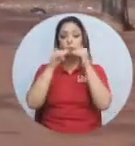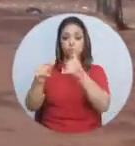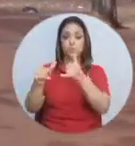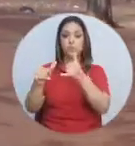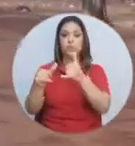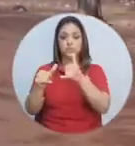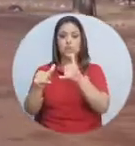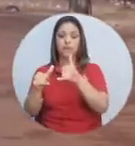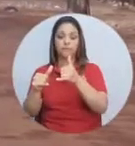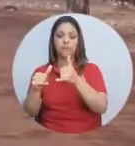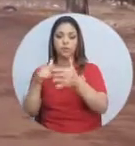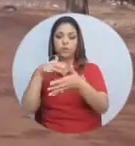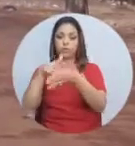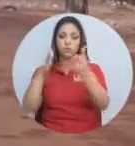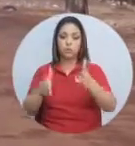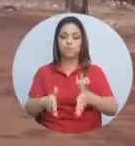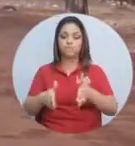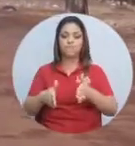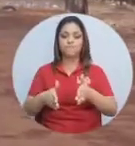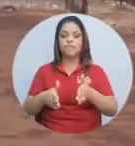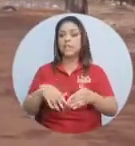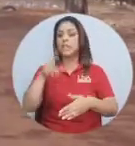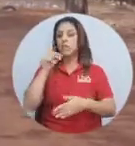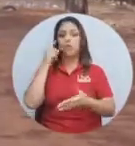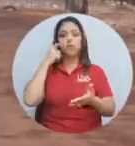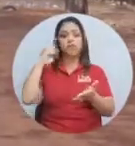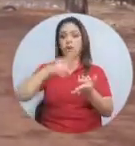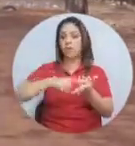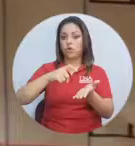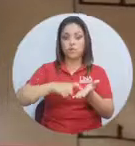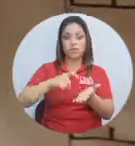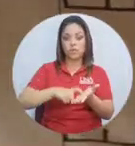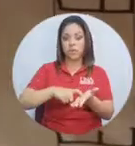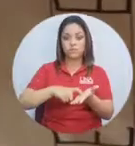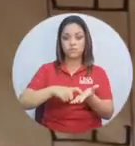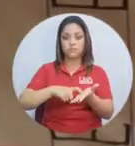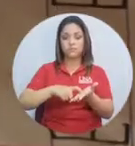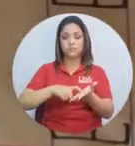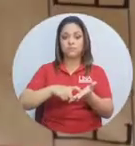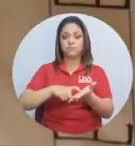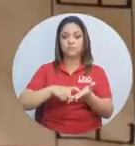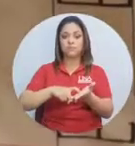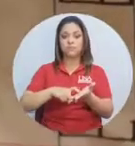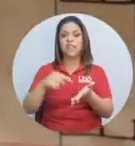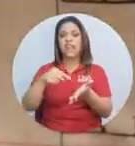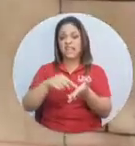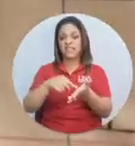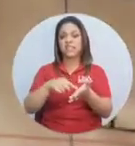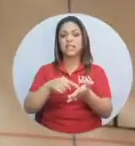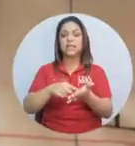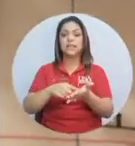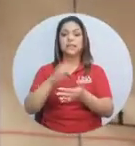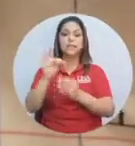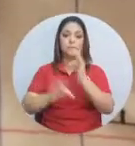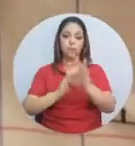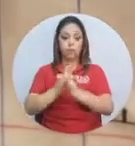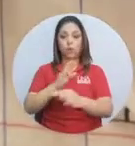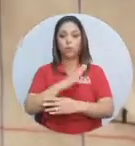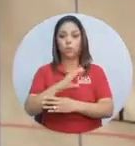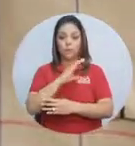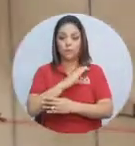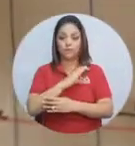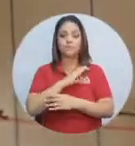denunciadas por parte de los estudiantes y no reconocieron además en esas conversaciones que tuvimos con ellos este tipo de